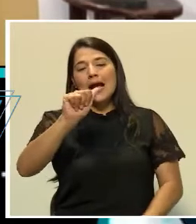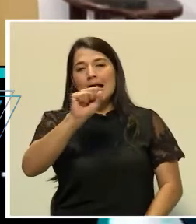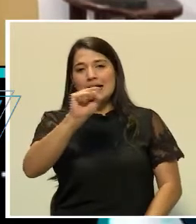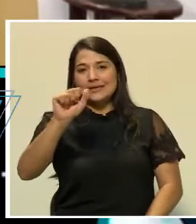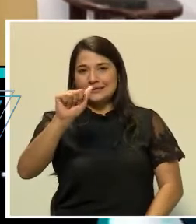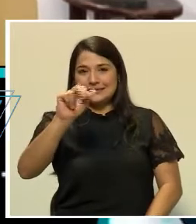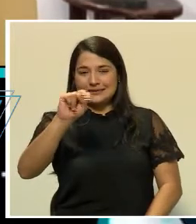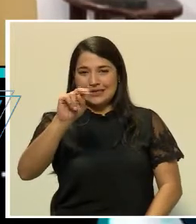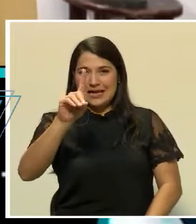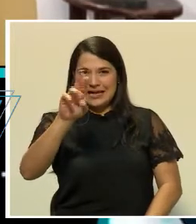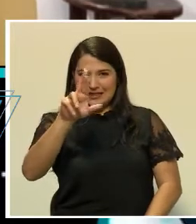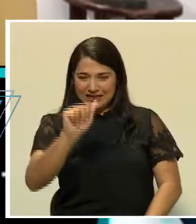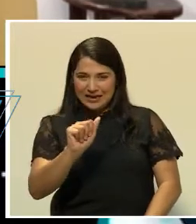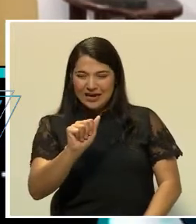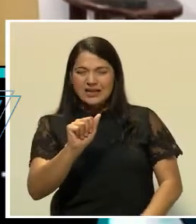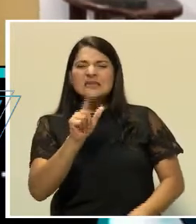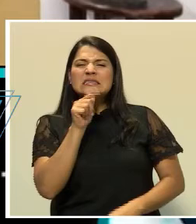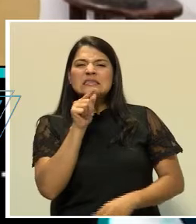aquella